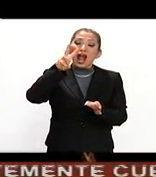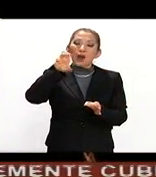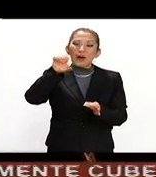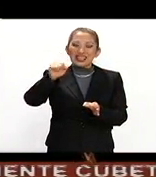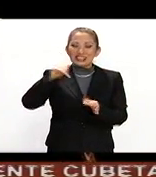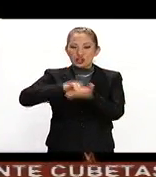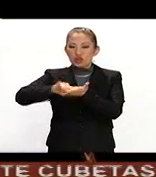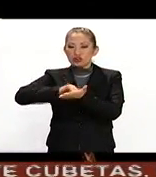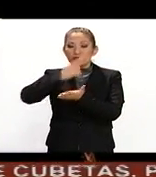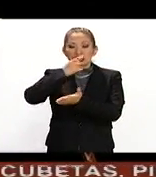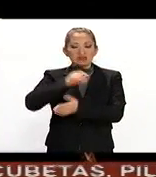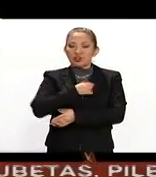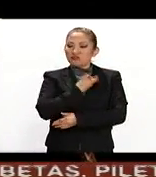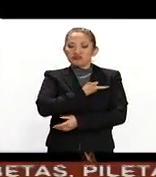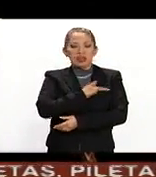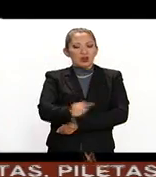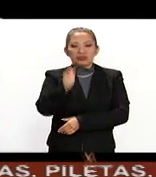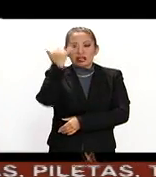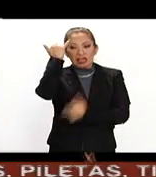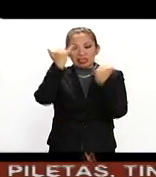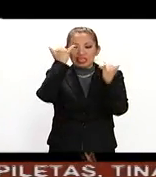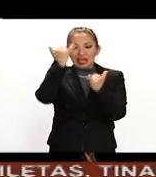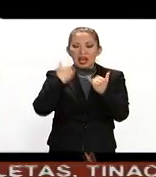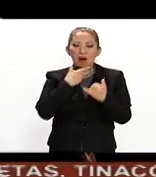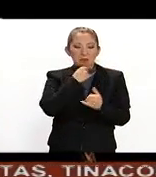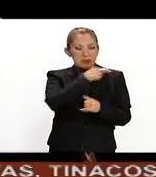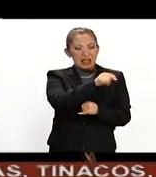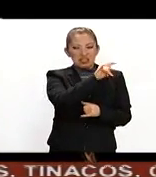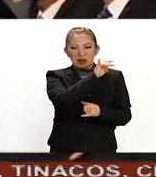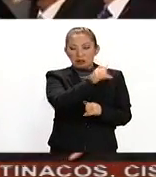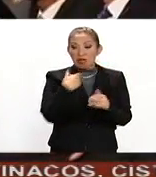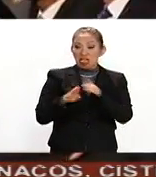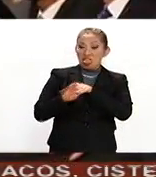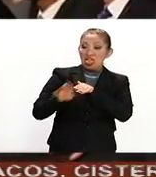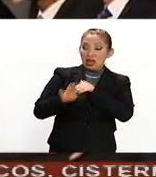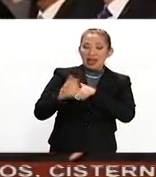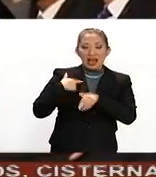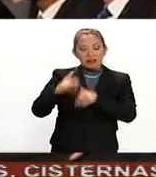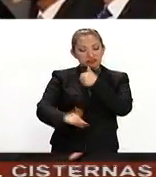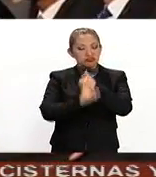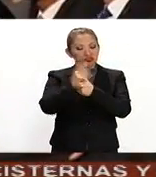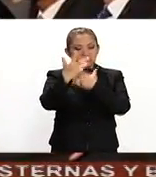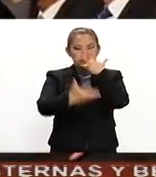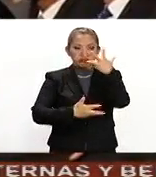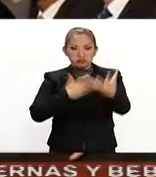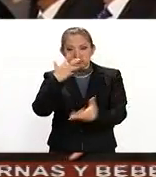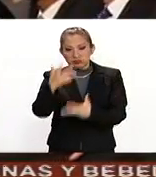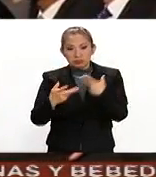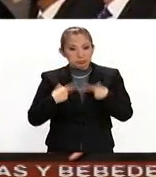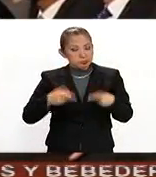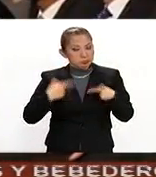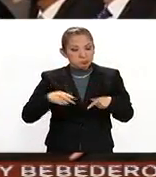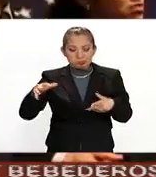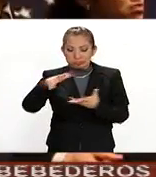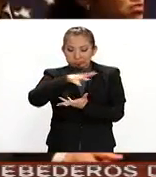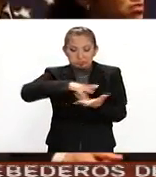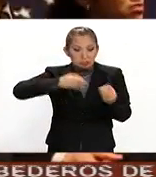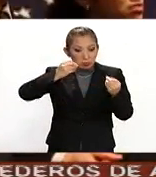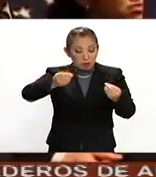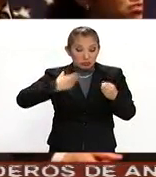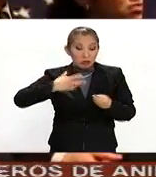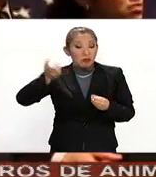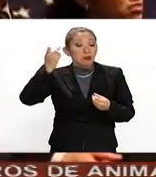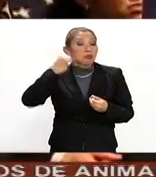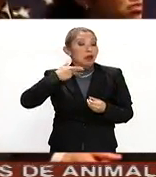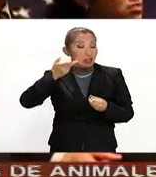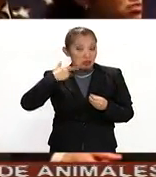rechaza aplicar la política migratoria del republicano. Hay revuelta, hay gente de mucho peso en la